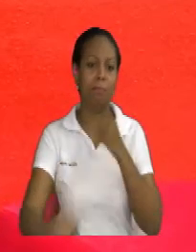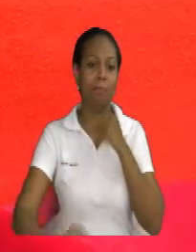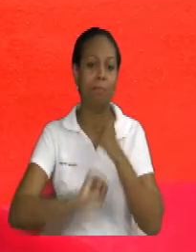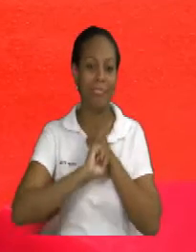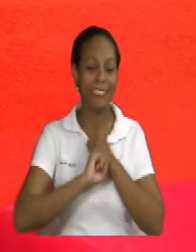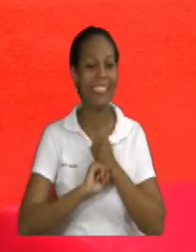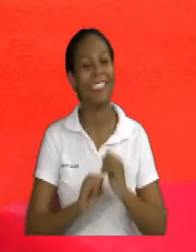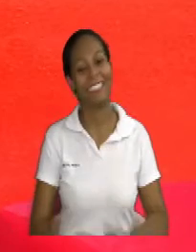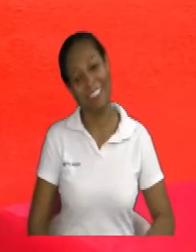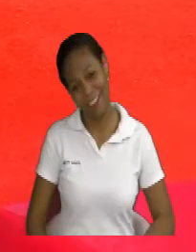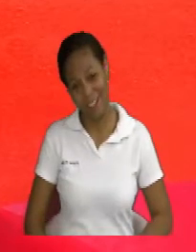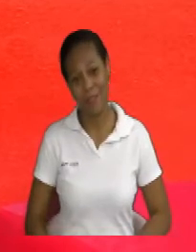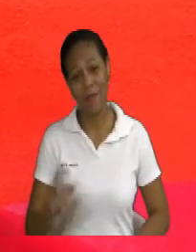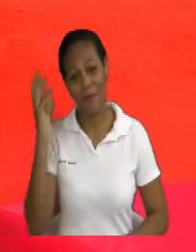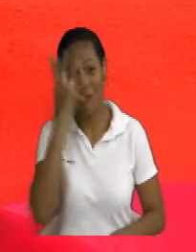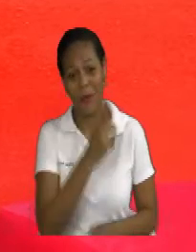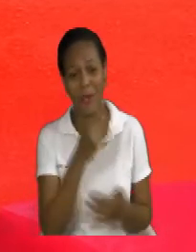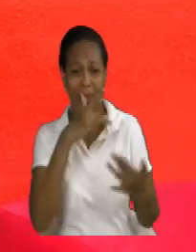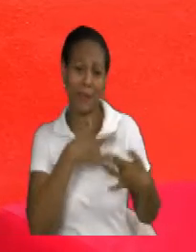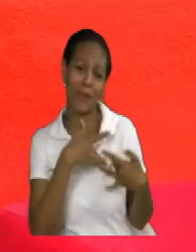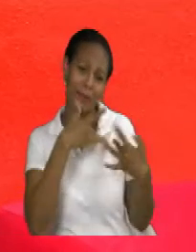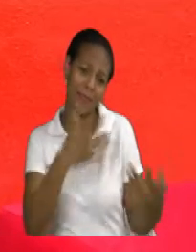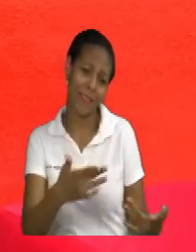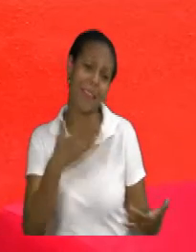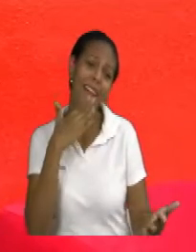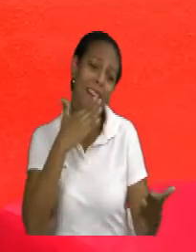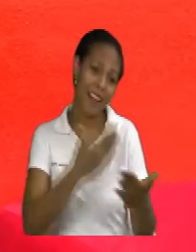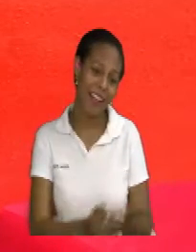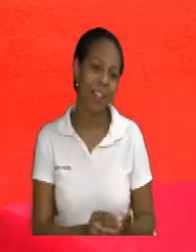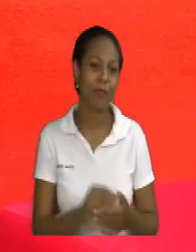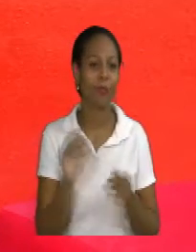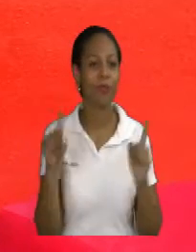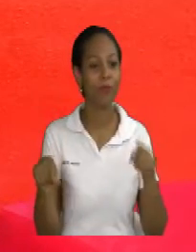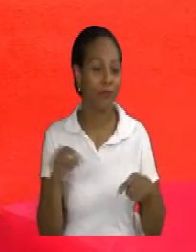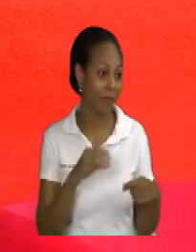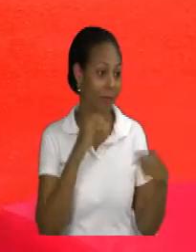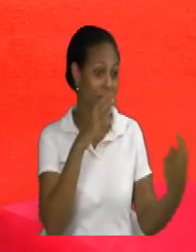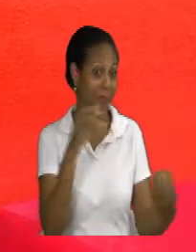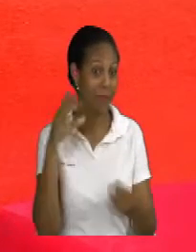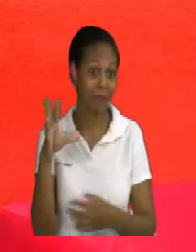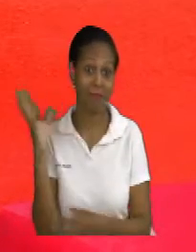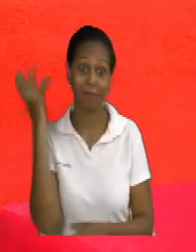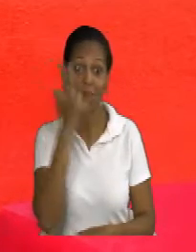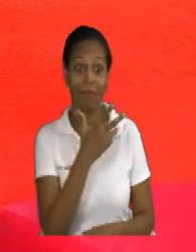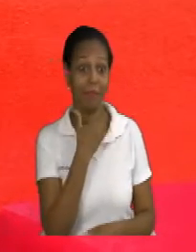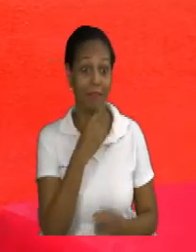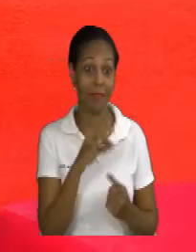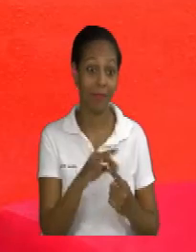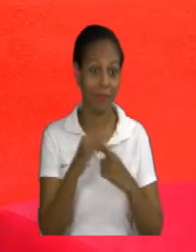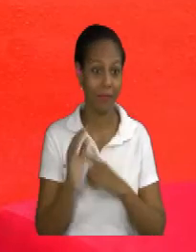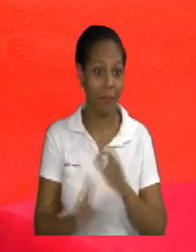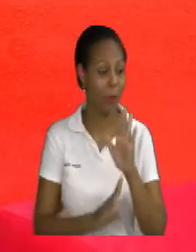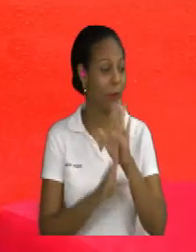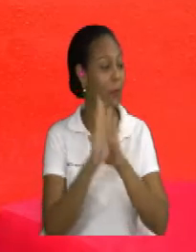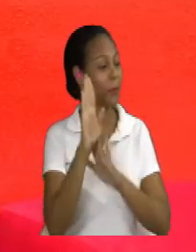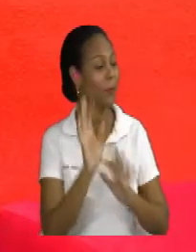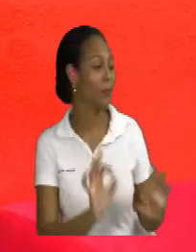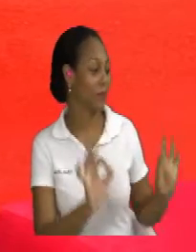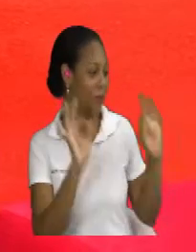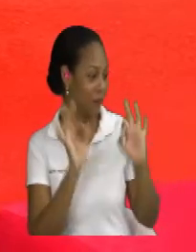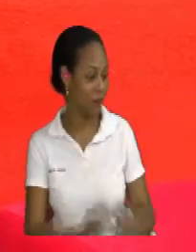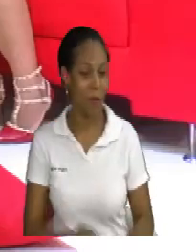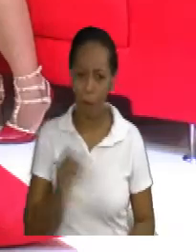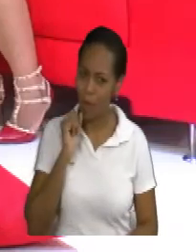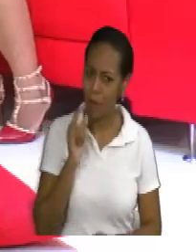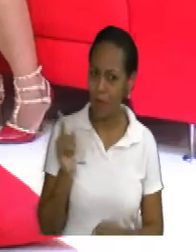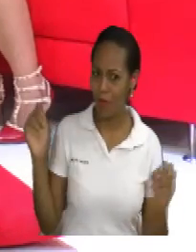causa para poder realizar nuestro bingo. Los premios estuvieron espectaculares y fue todo un éxito, Kiara. Bueno. Sí, ¿qué tanta acogida tuvo